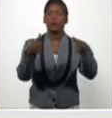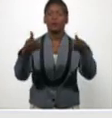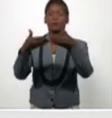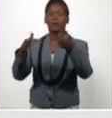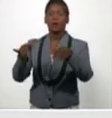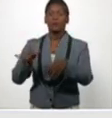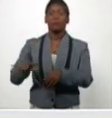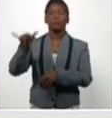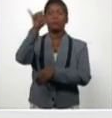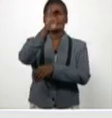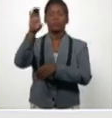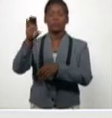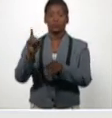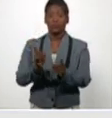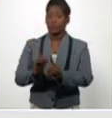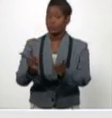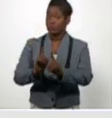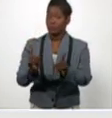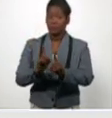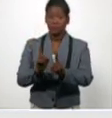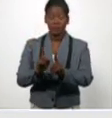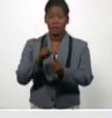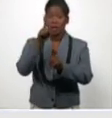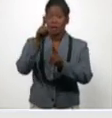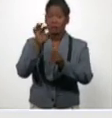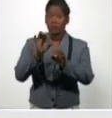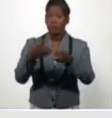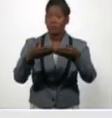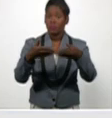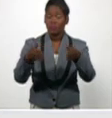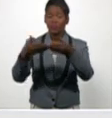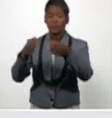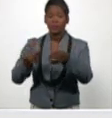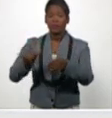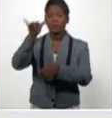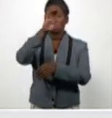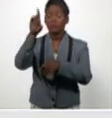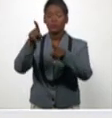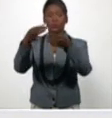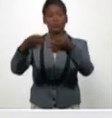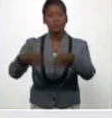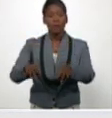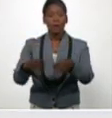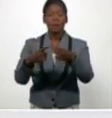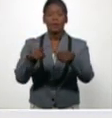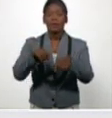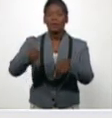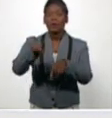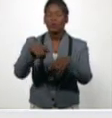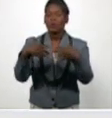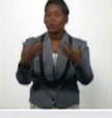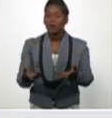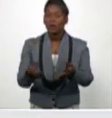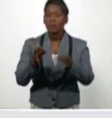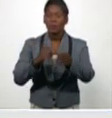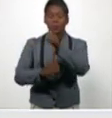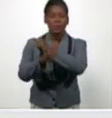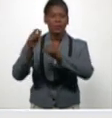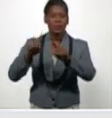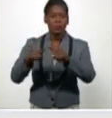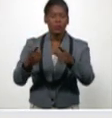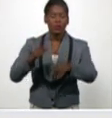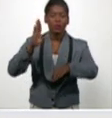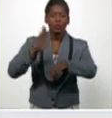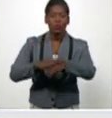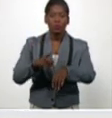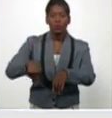establecido. No lo cumplimos, vaya, para no verlo en otra persona. No lo cumplimos con lo que estaba